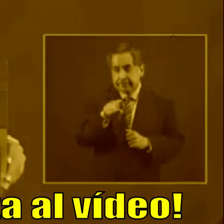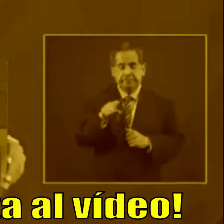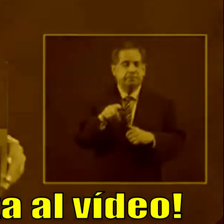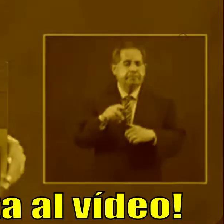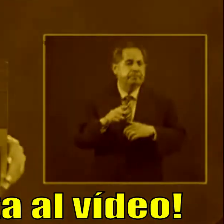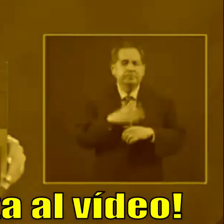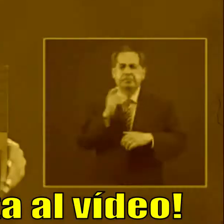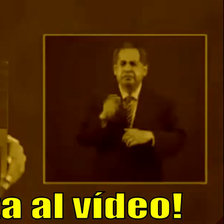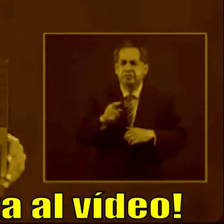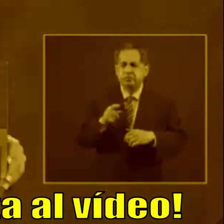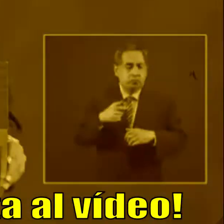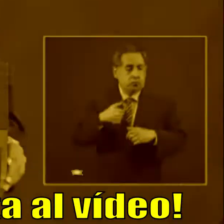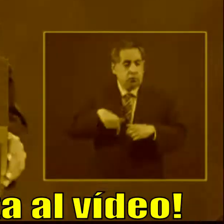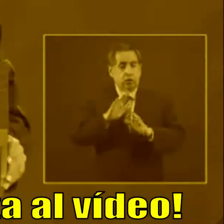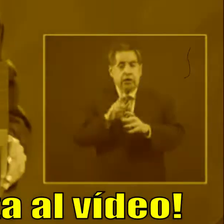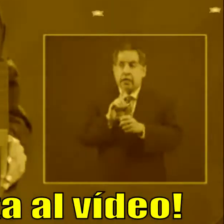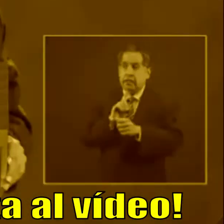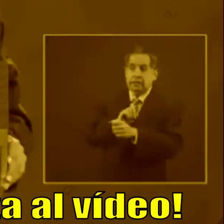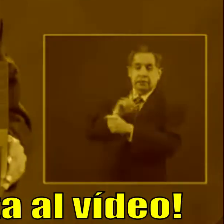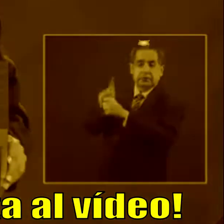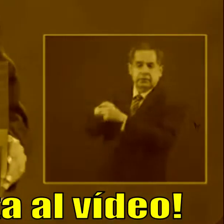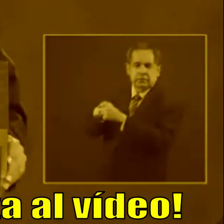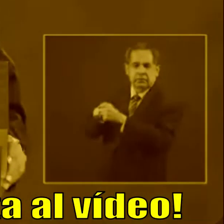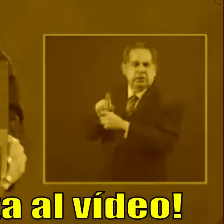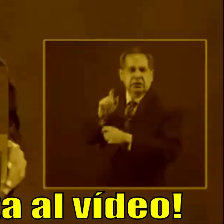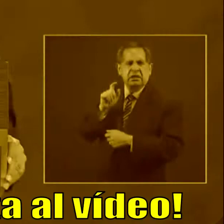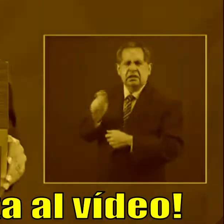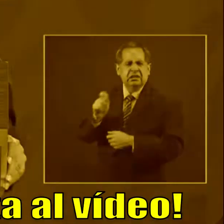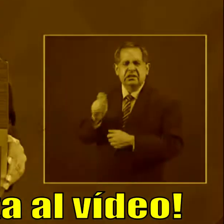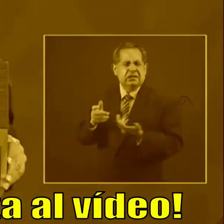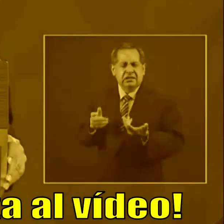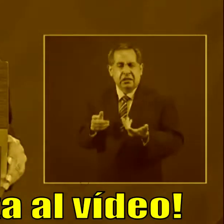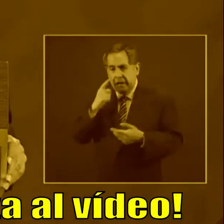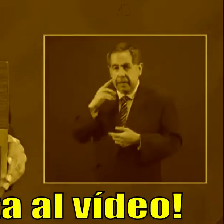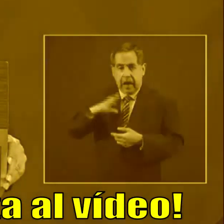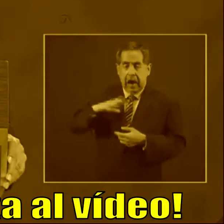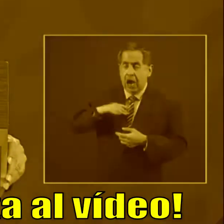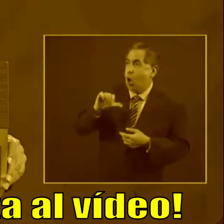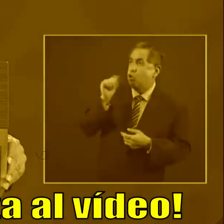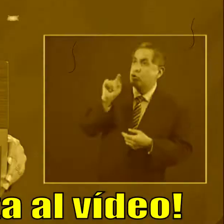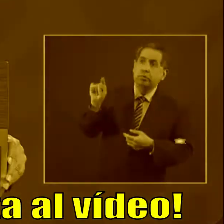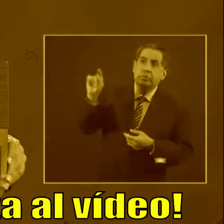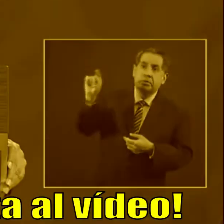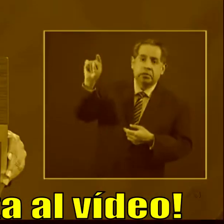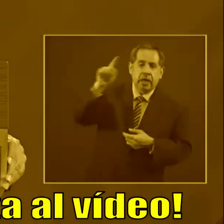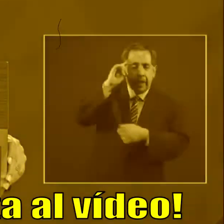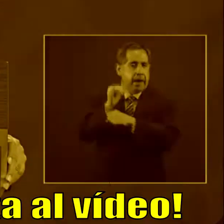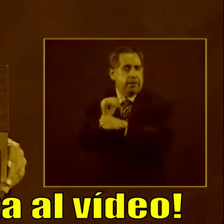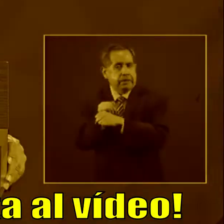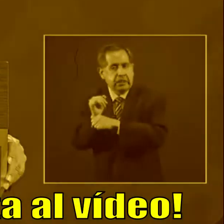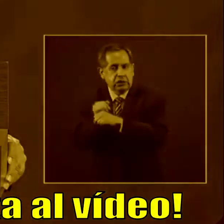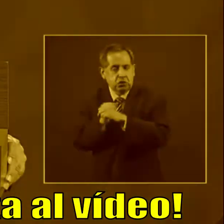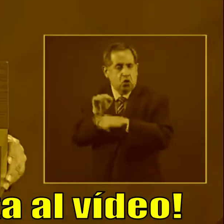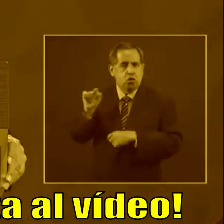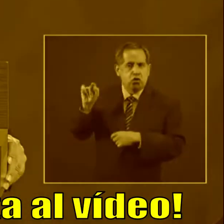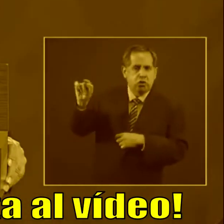Además de la vacuna de AstraZeneca y Oxford, estamos inscritos en otros protocolos de investigación de vacunas contra